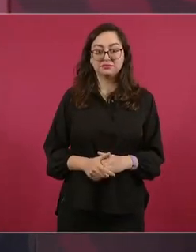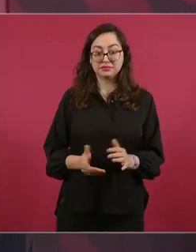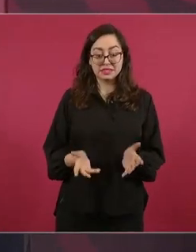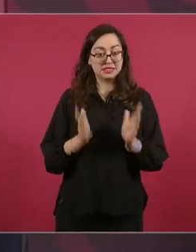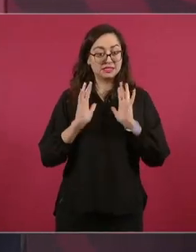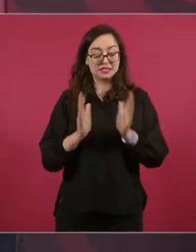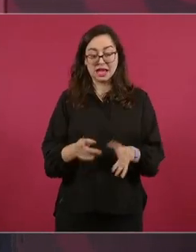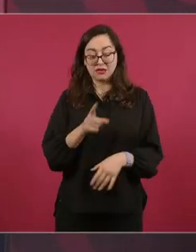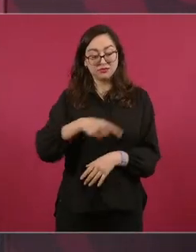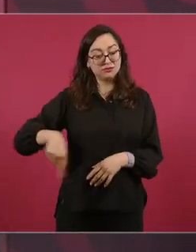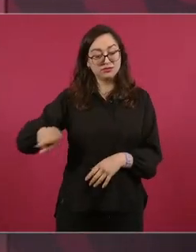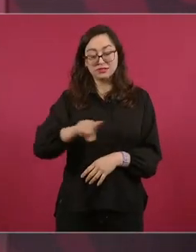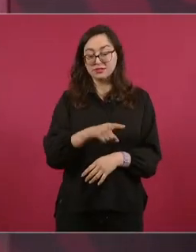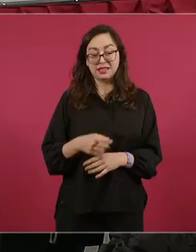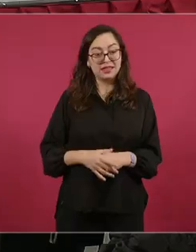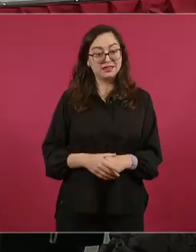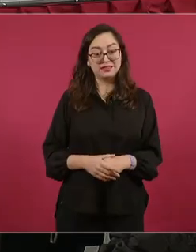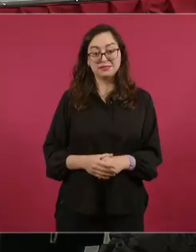empanizados completamente.